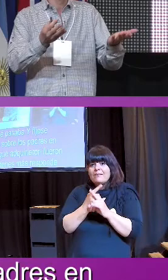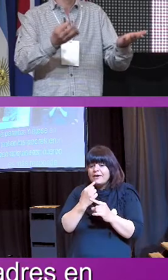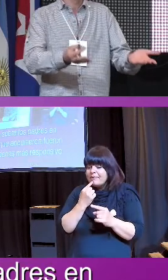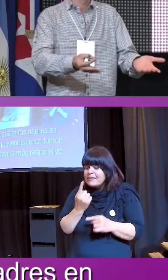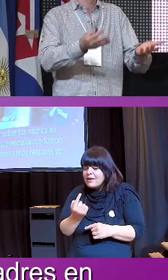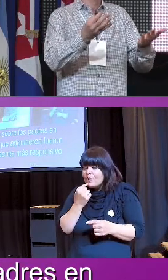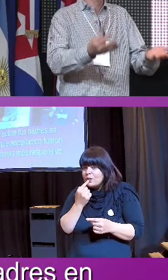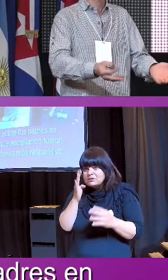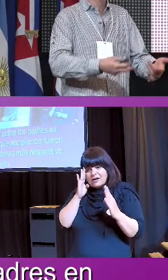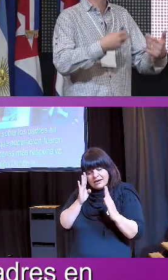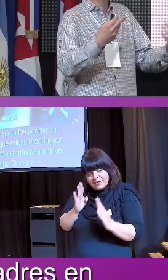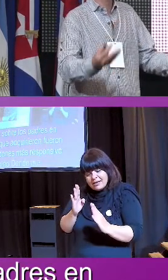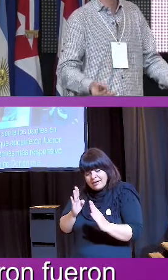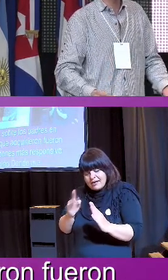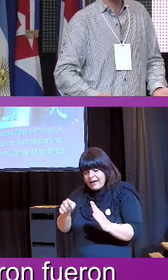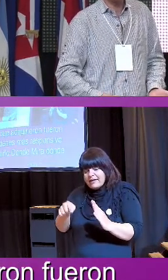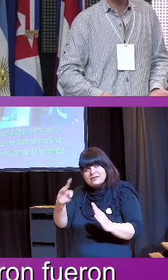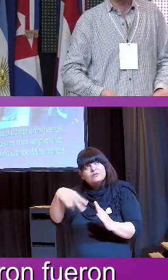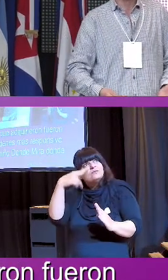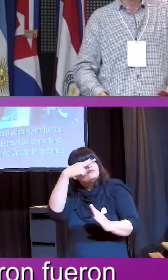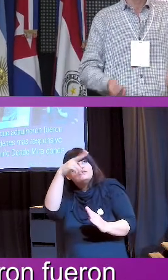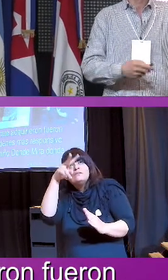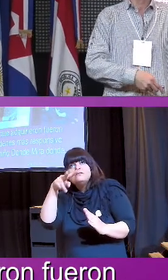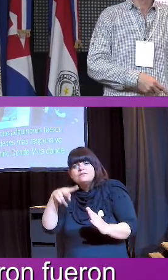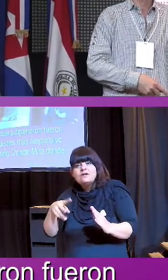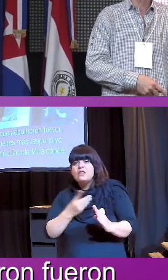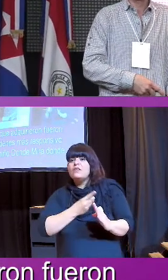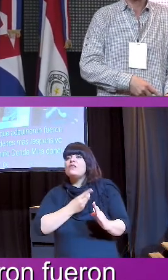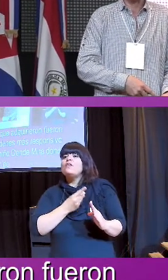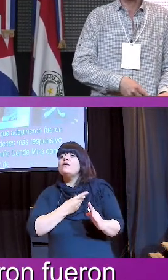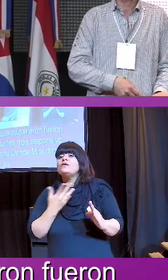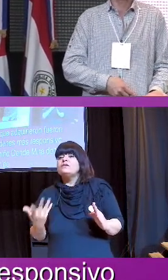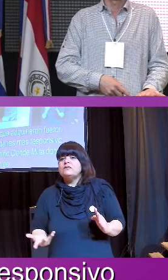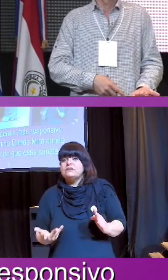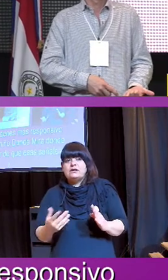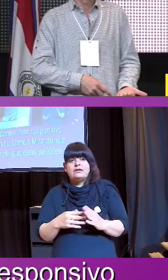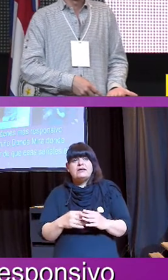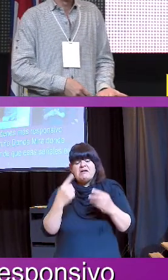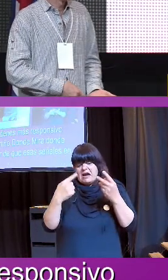interesa al niño, dónde mira, dónde presta atención, qué quiere, a pesar de que esas señales sean atípicas.